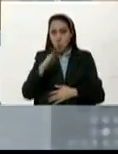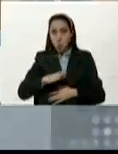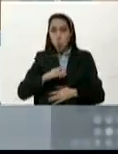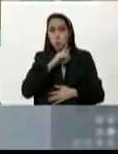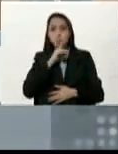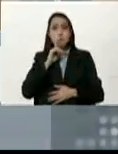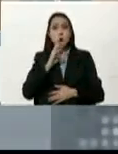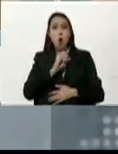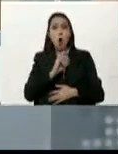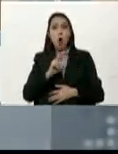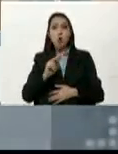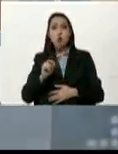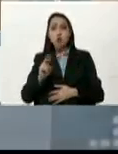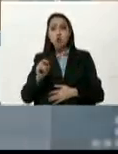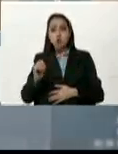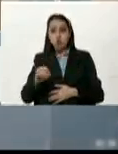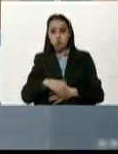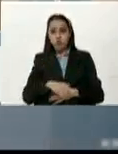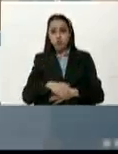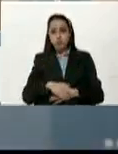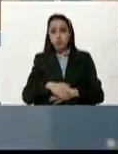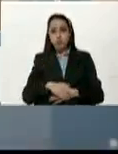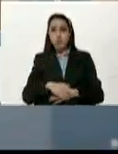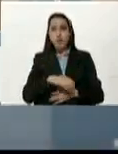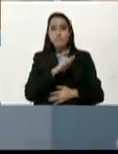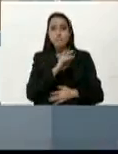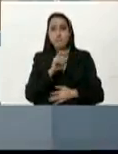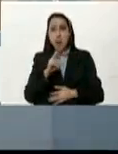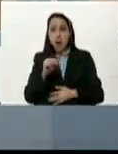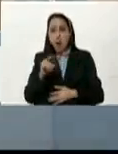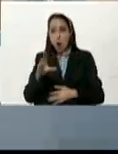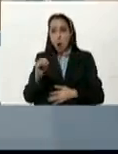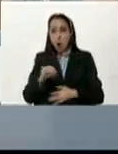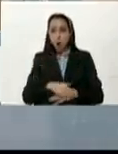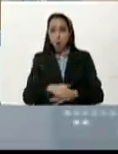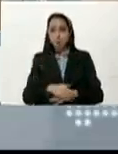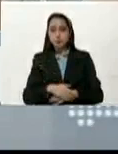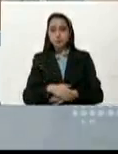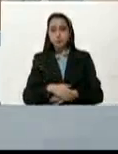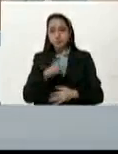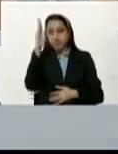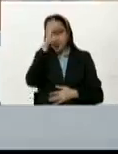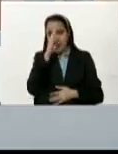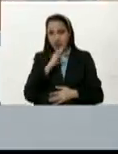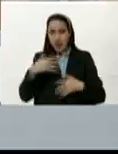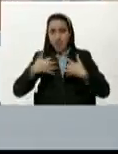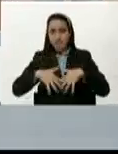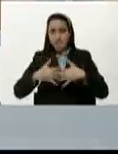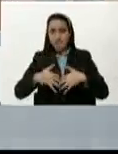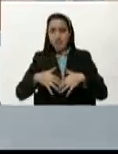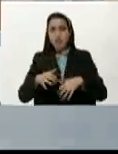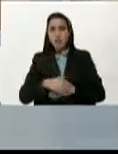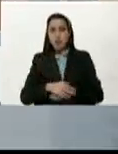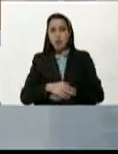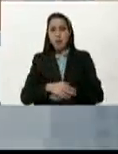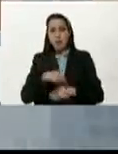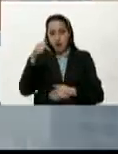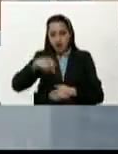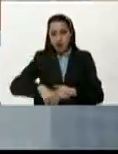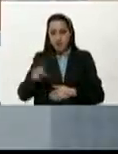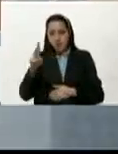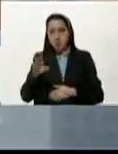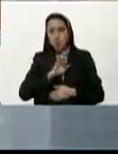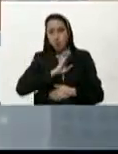branco oruro branco vending oruro branco brasil invirtiendo en tierras